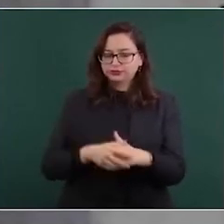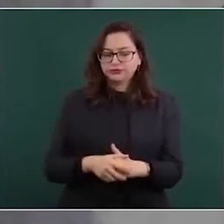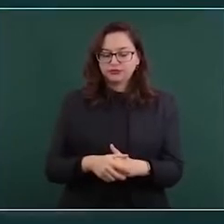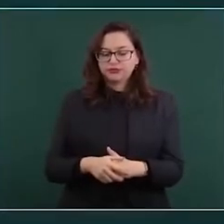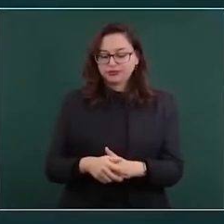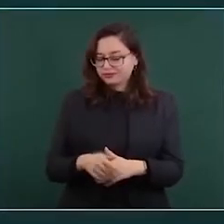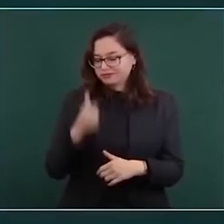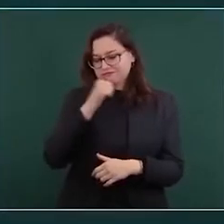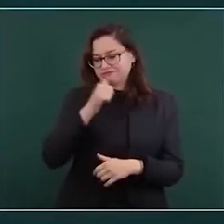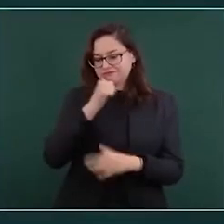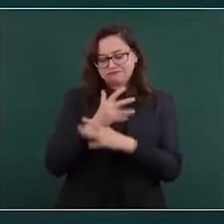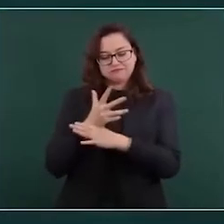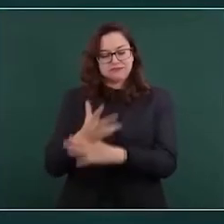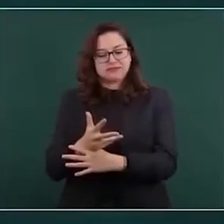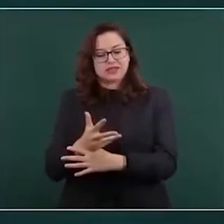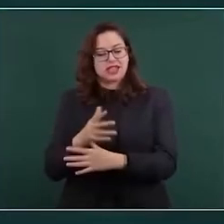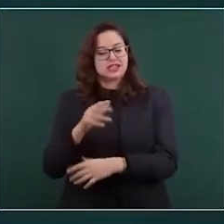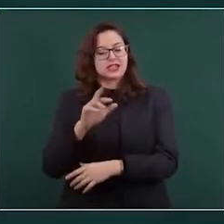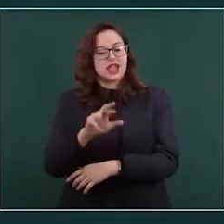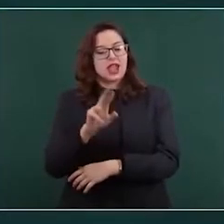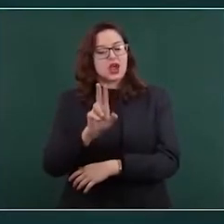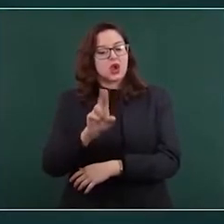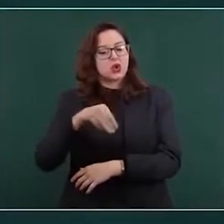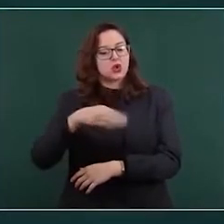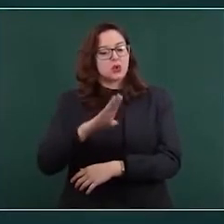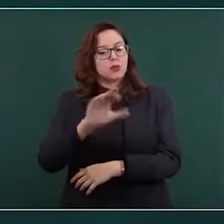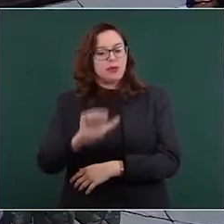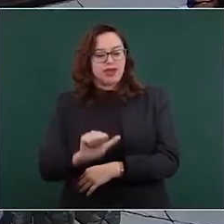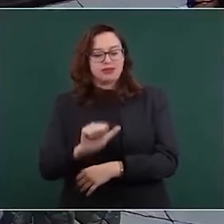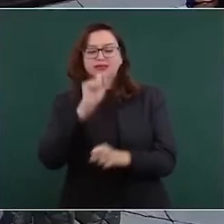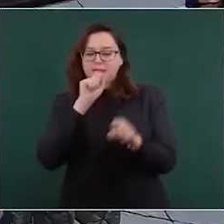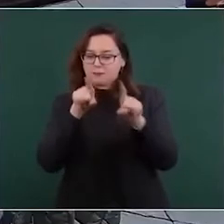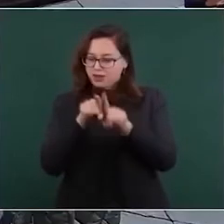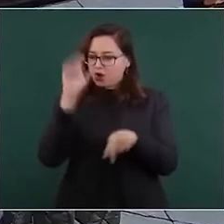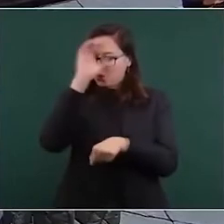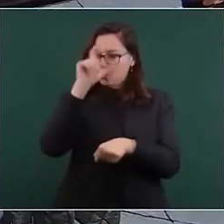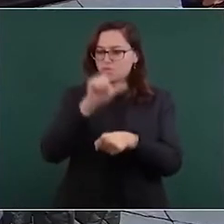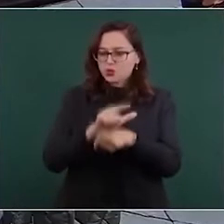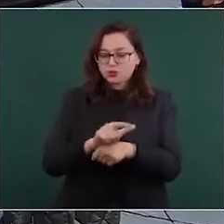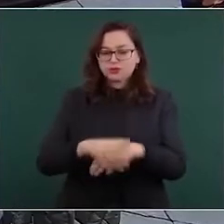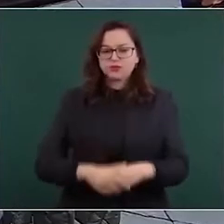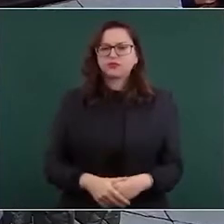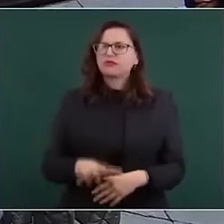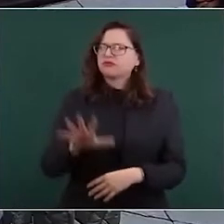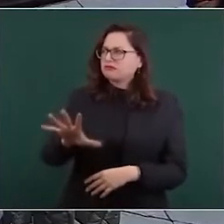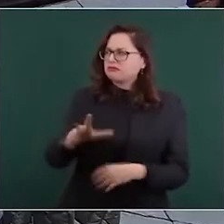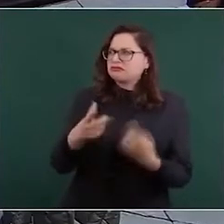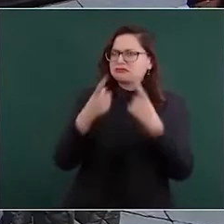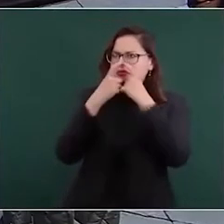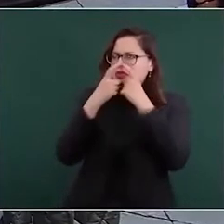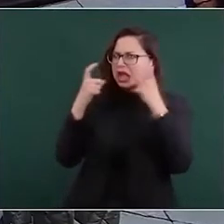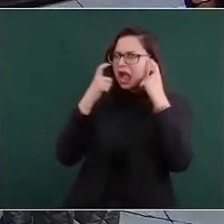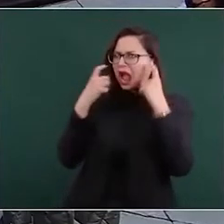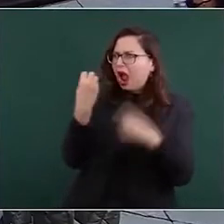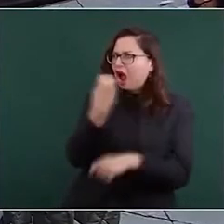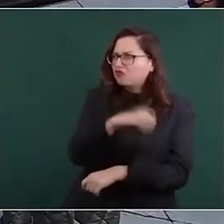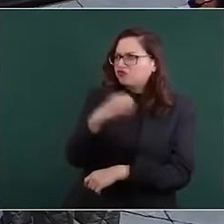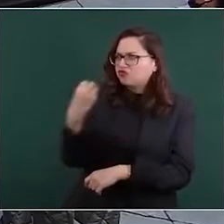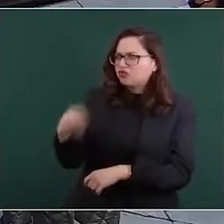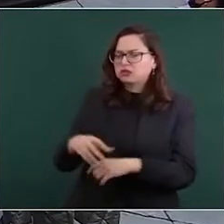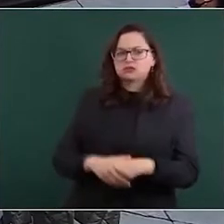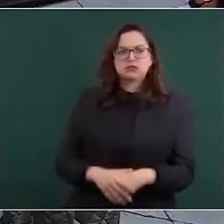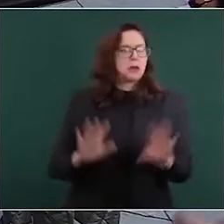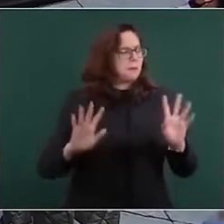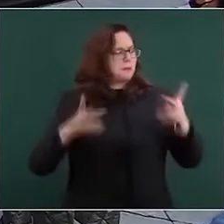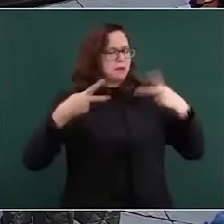Entonces, va a estar animado. Entonces, ¿no se exigirá el uso de cubrebocas, por ejemplo? Bueno, el que quiera